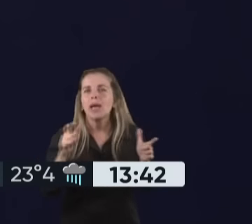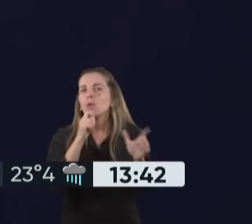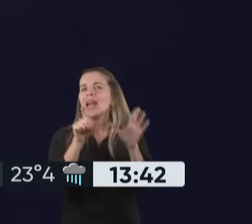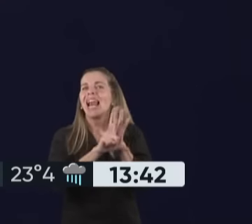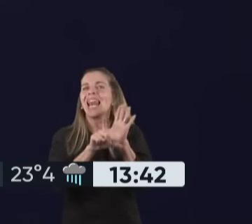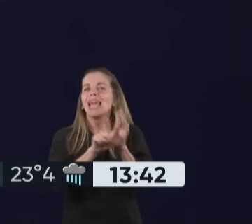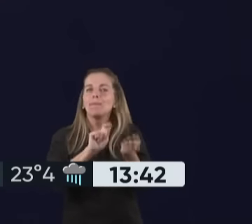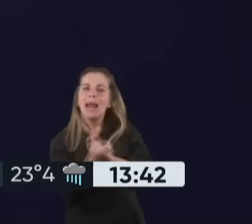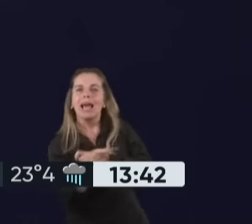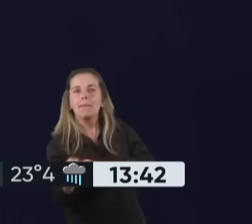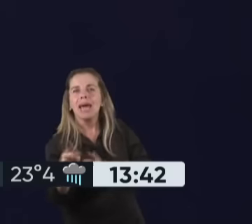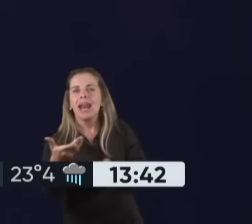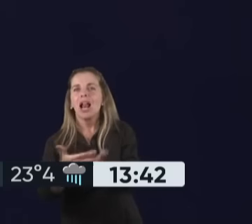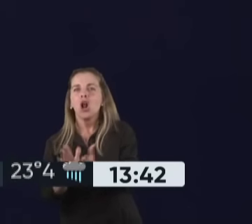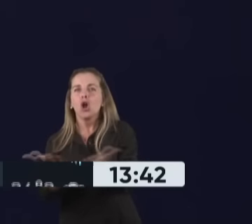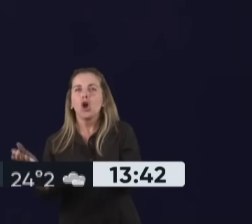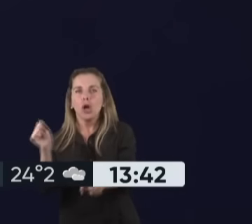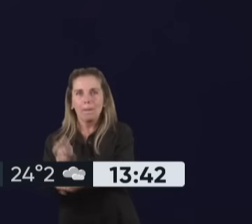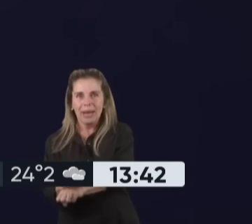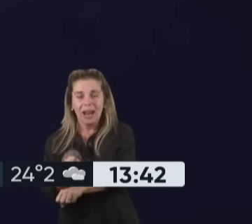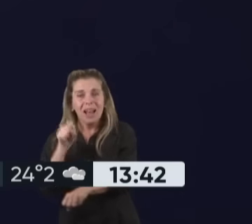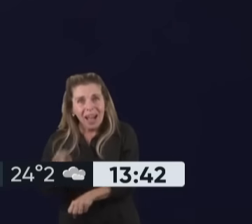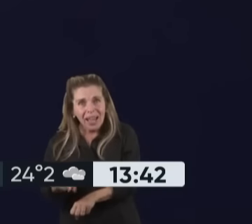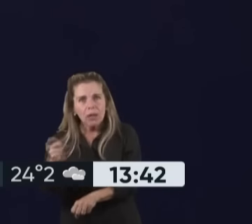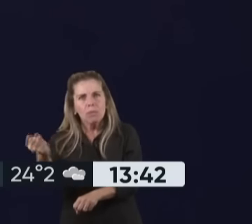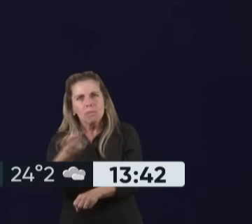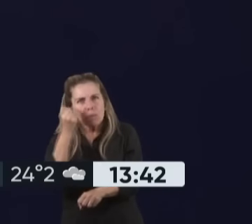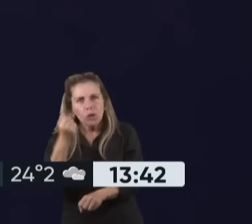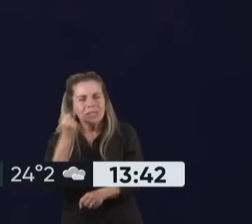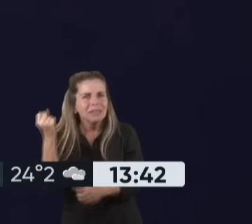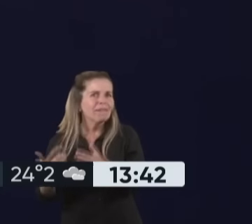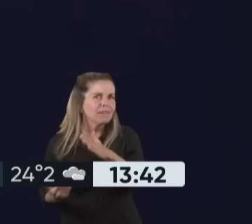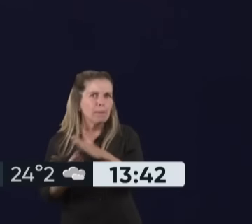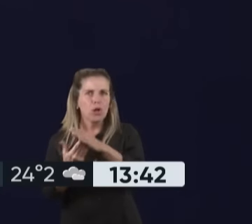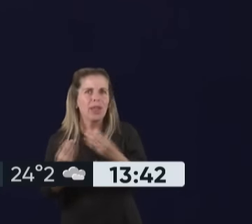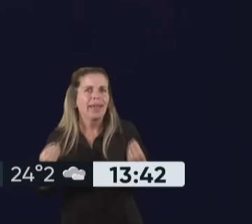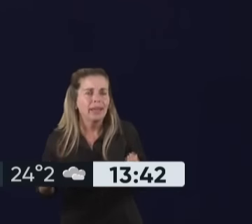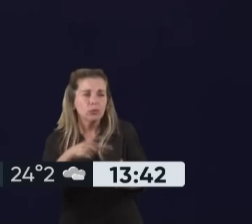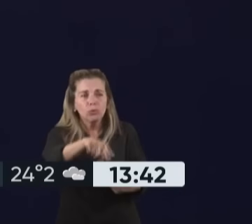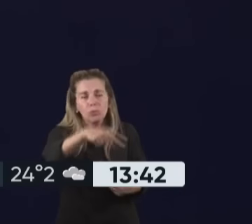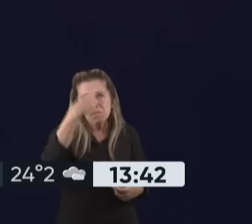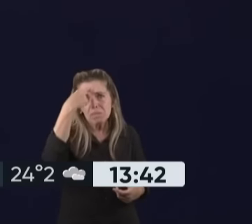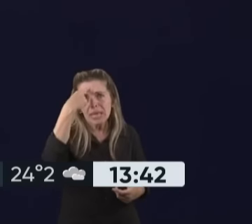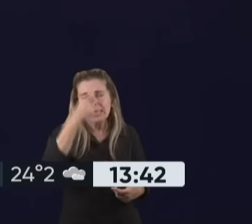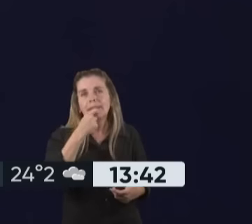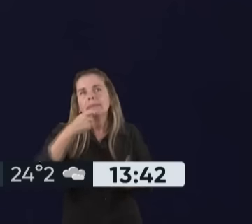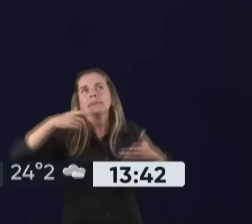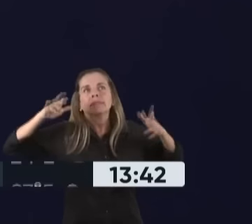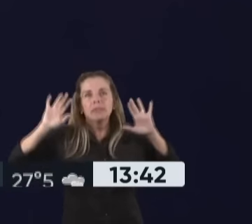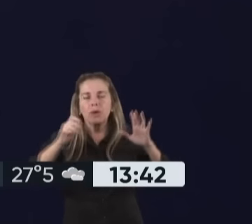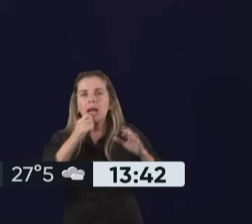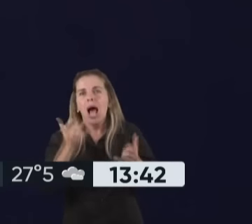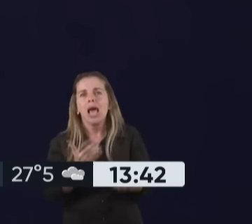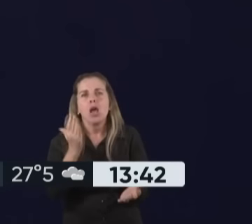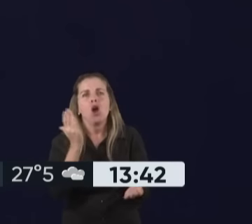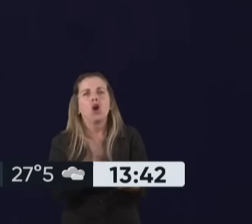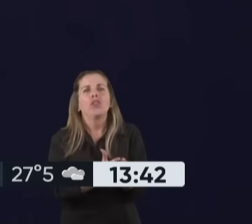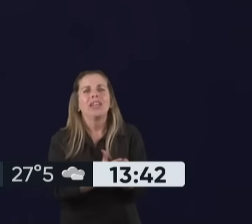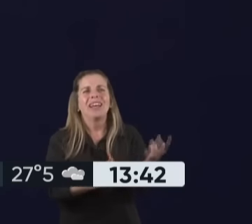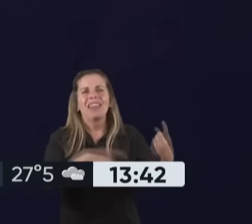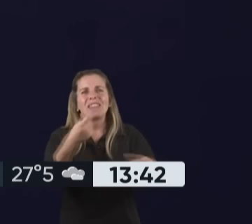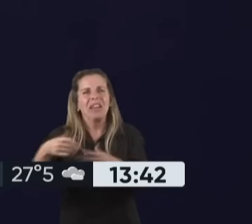cambiar el Código Penal. Lo importante del Código Penal es que, imagínense si nosotros tuviésemos condenas distintas por iguales